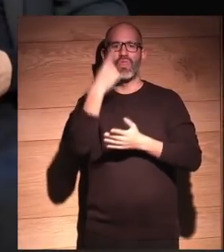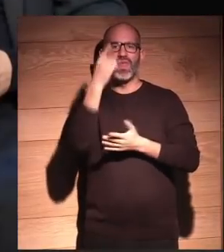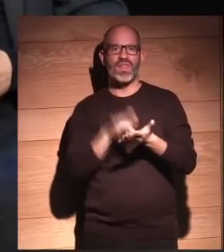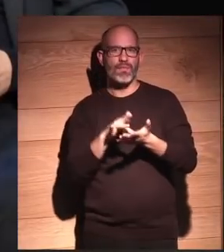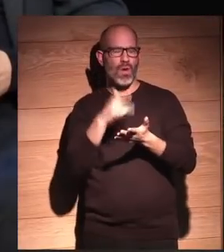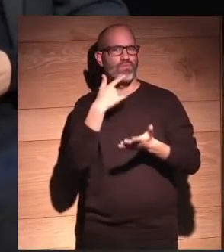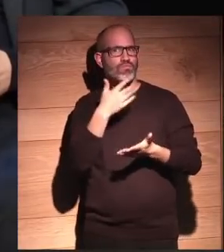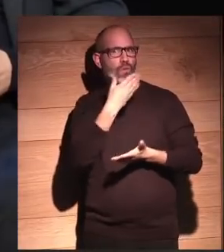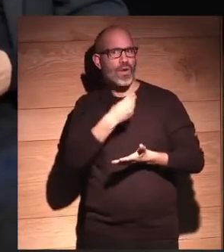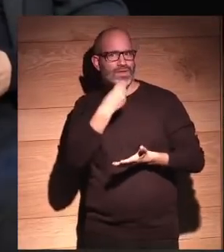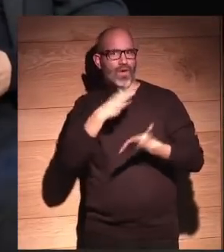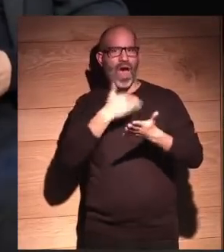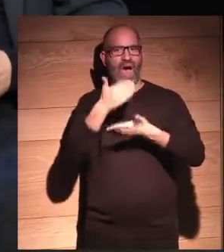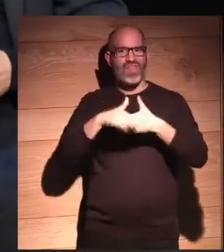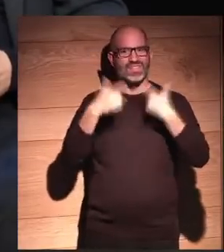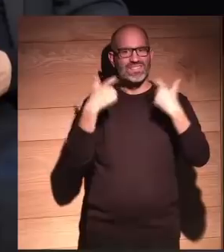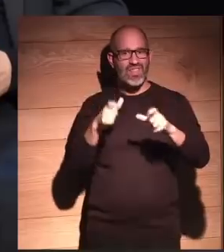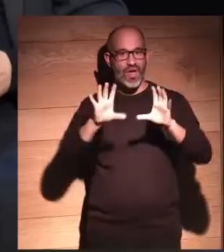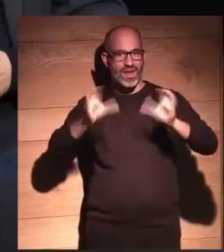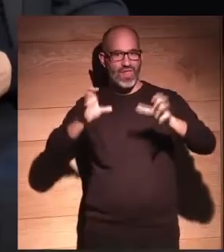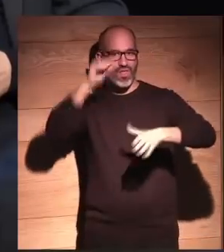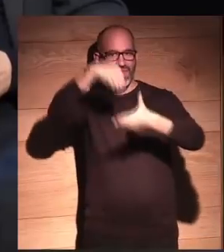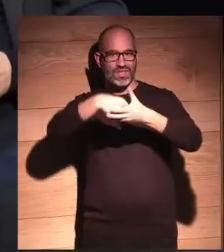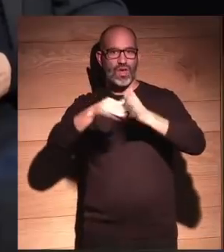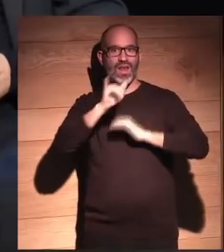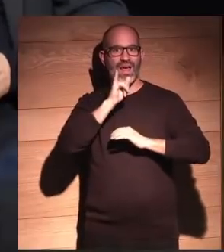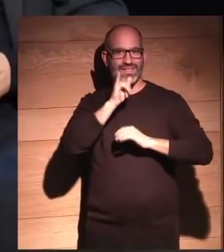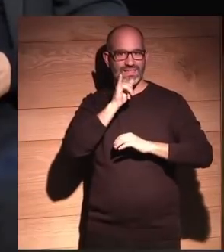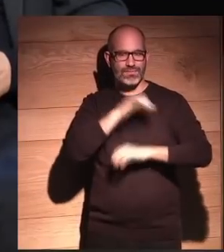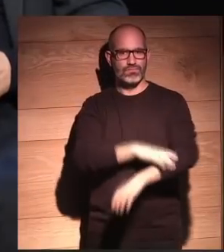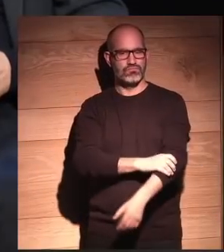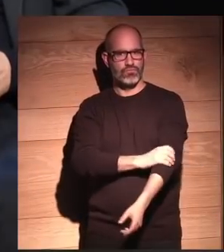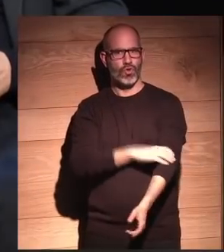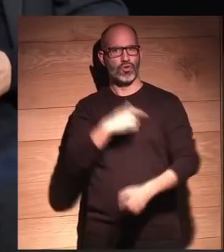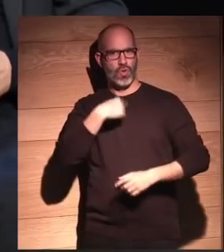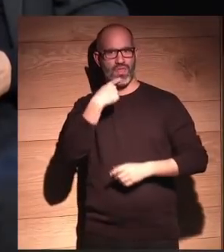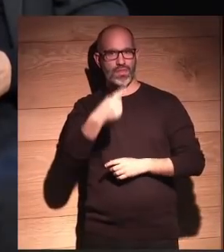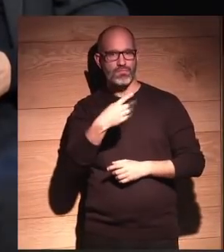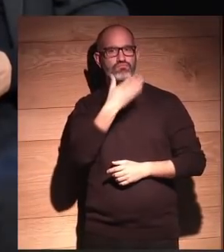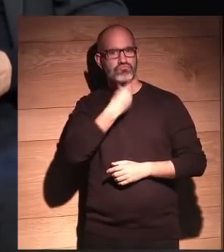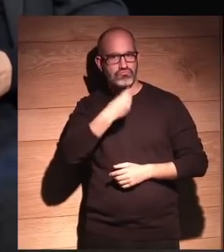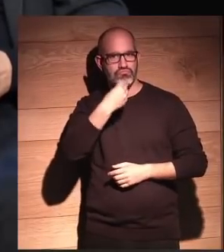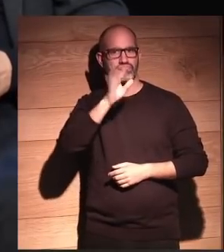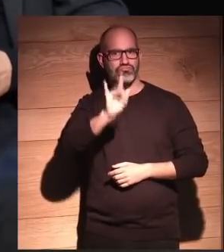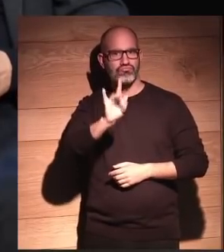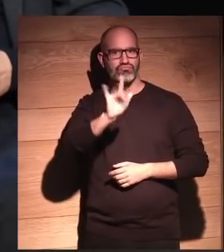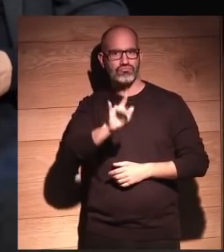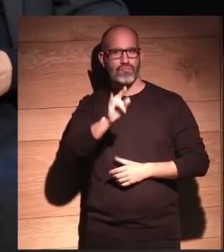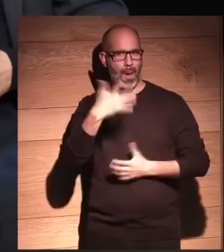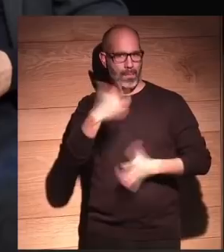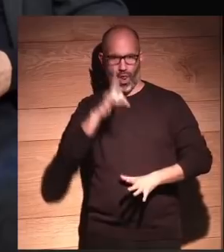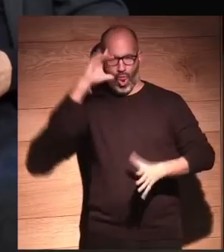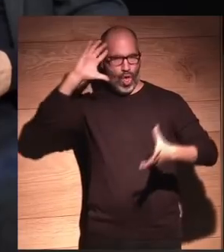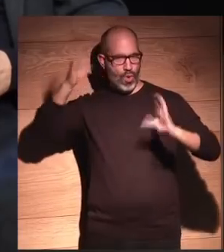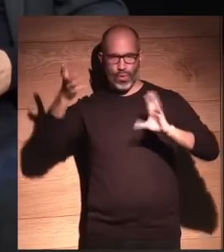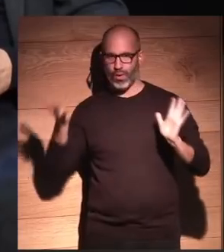qué bonito sería hacer una sección de latín en la radio, eso dijo Antonio. Yo dije, sí, sería precioso, pero es una